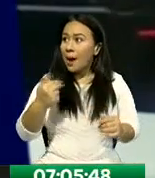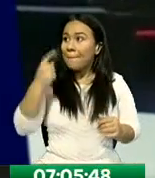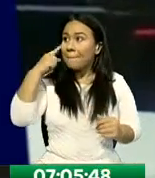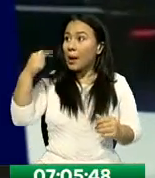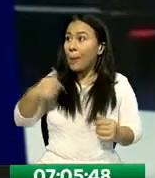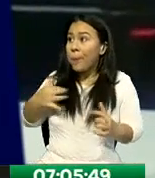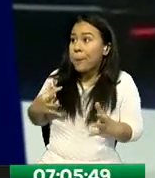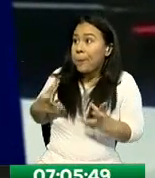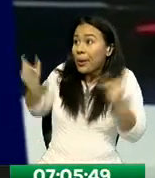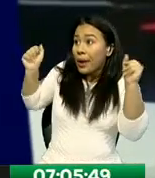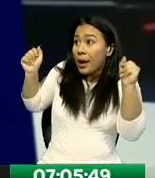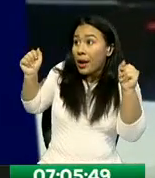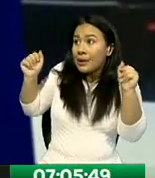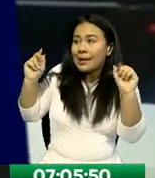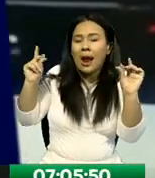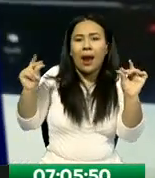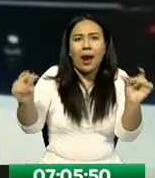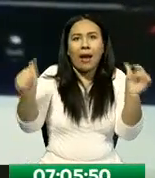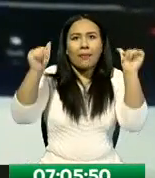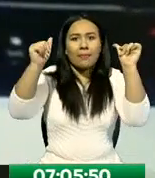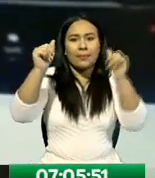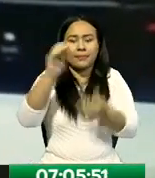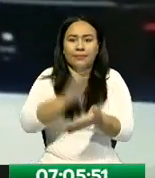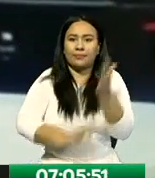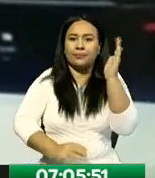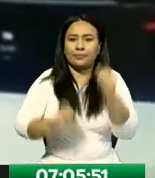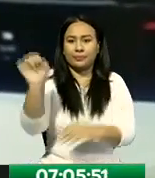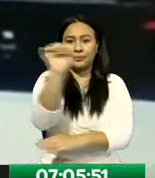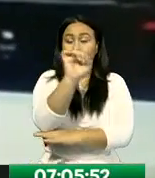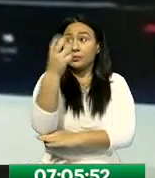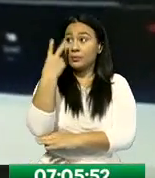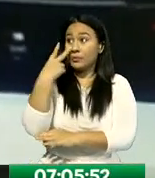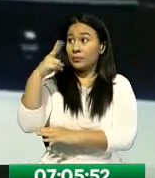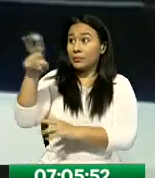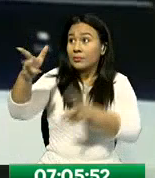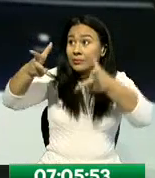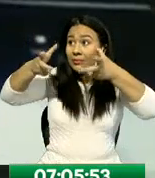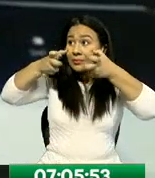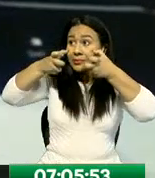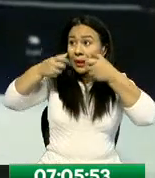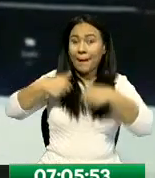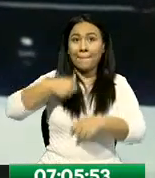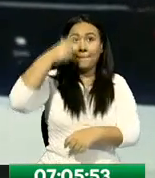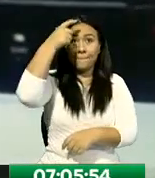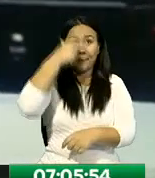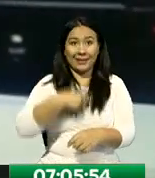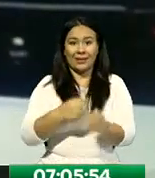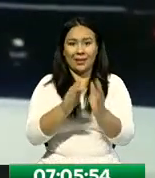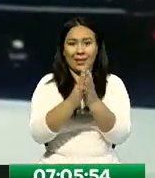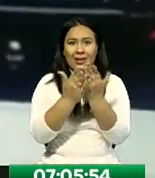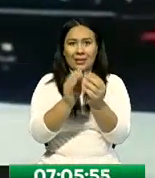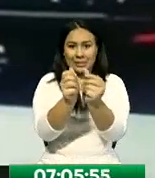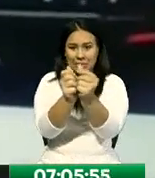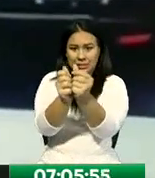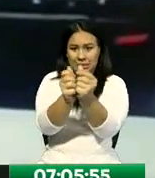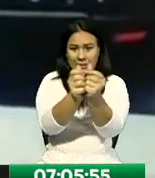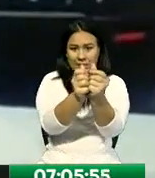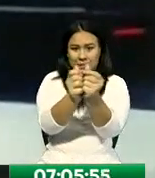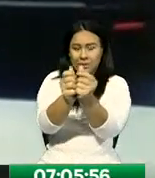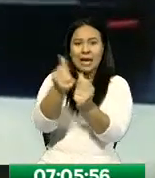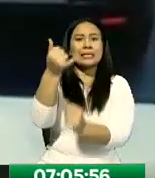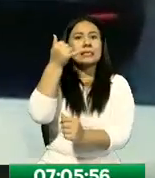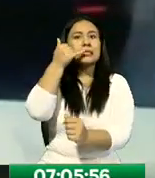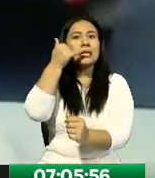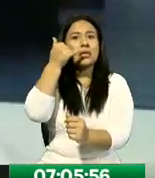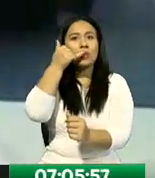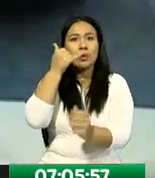blanco de este delincuente. Captado, obviamente, por la cámara de un